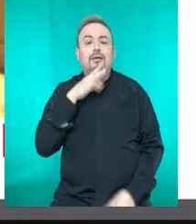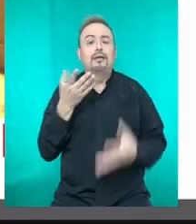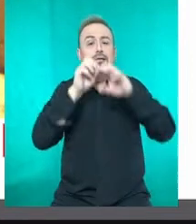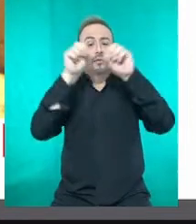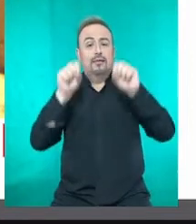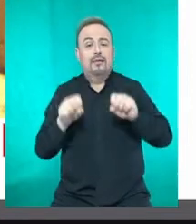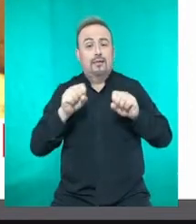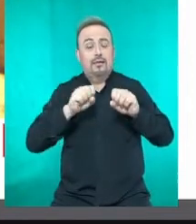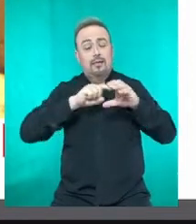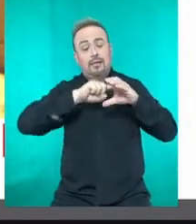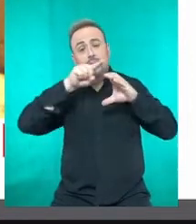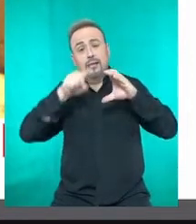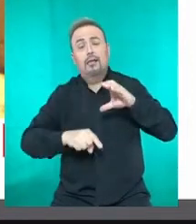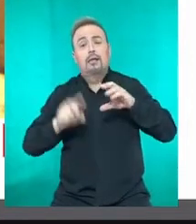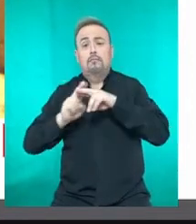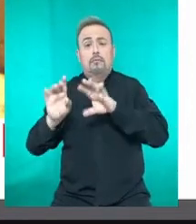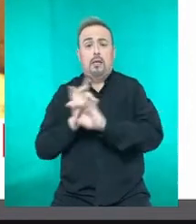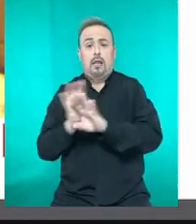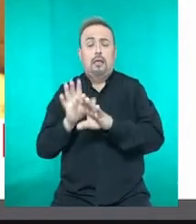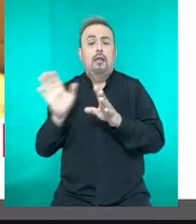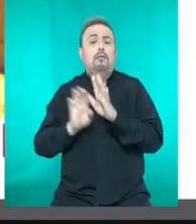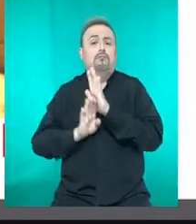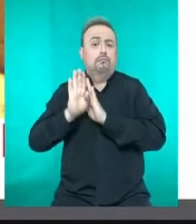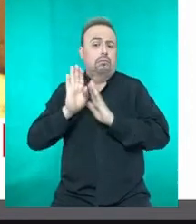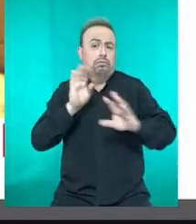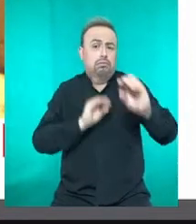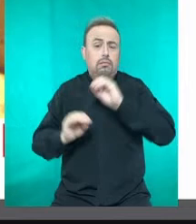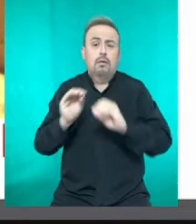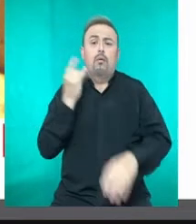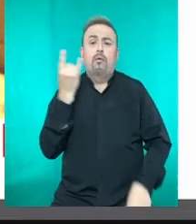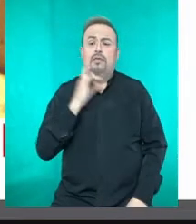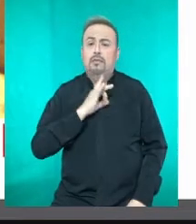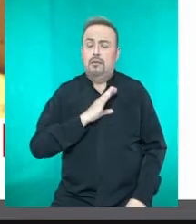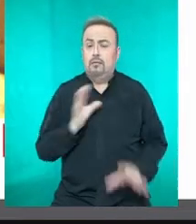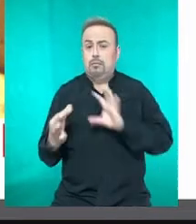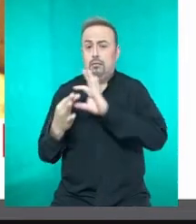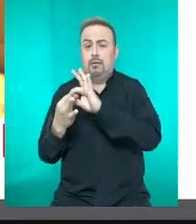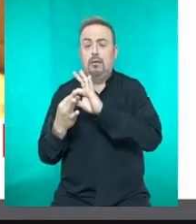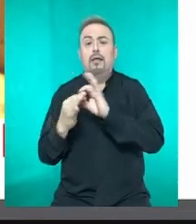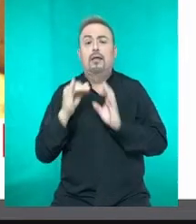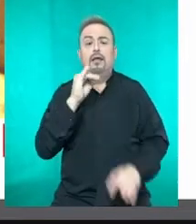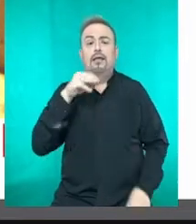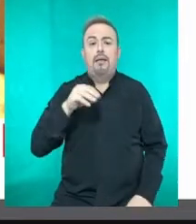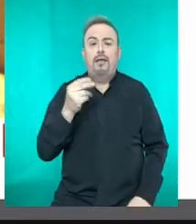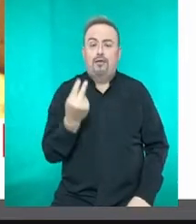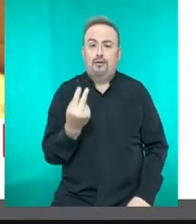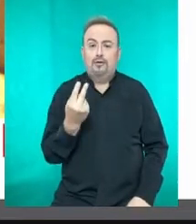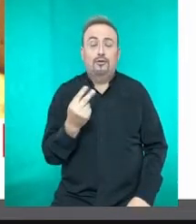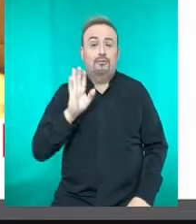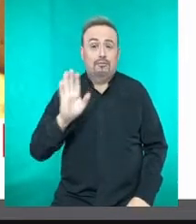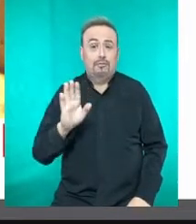marcos prefabricados, que esto nace a partir de un desarrollo de la Universidad de Chile en conjunto con el IM2 en su